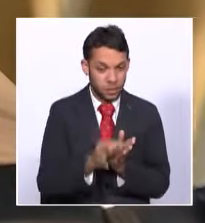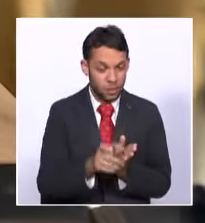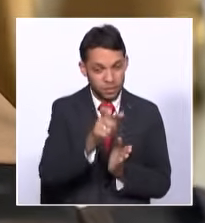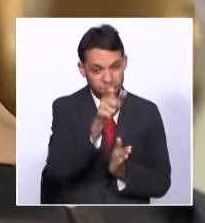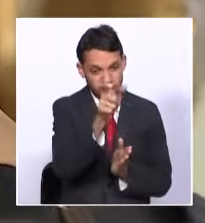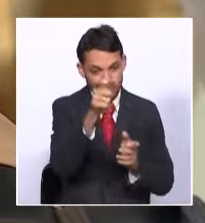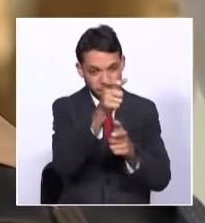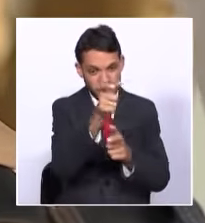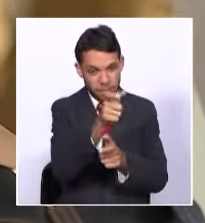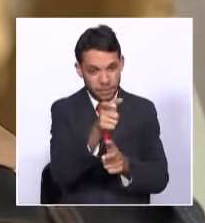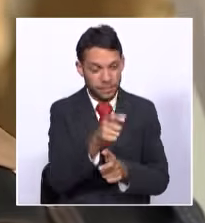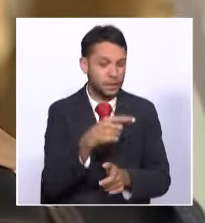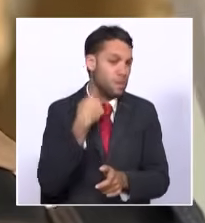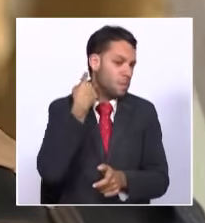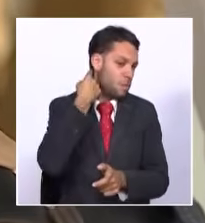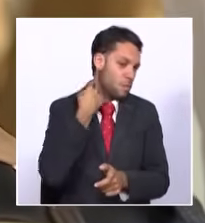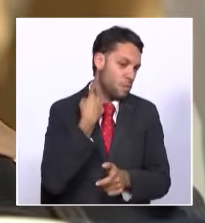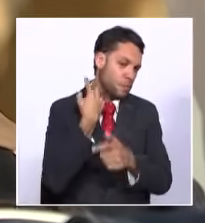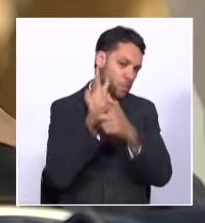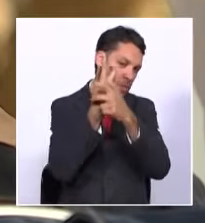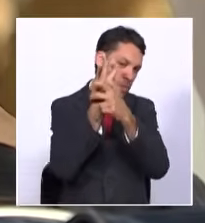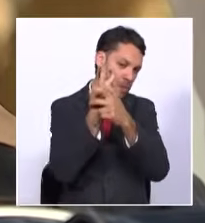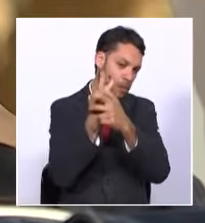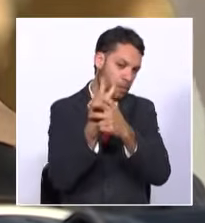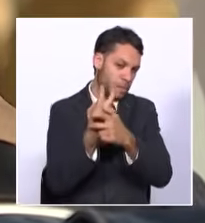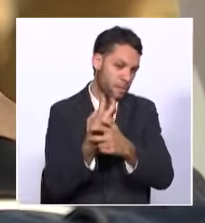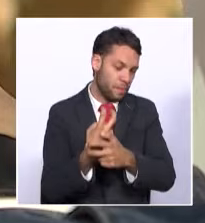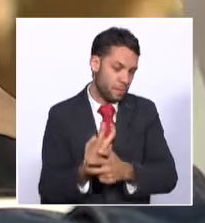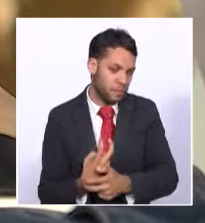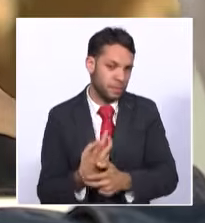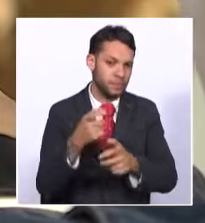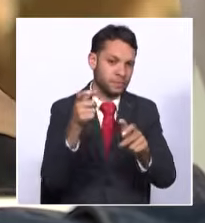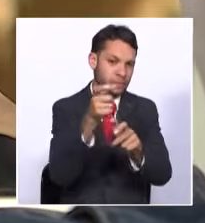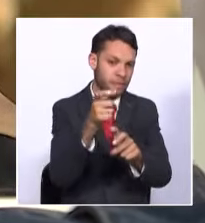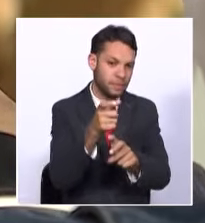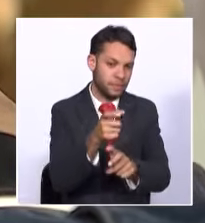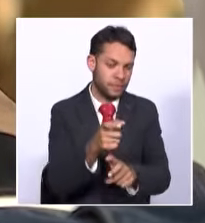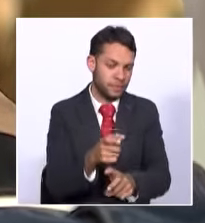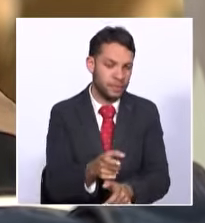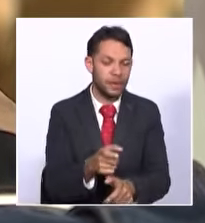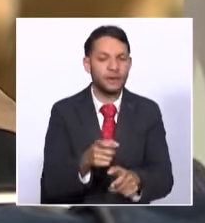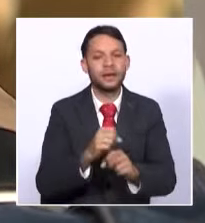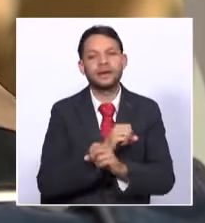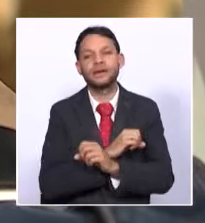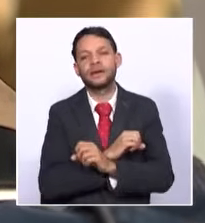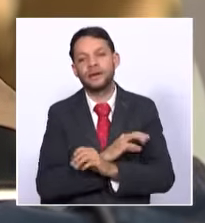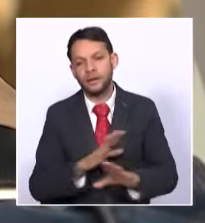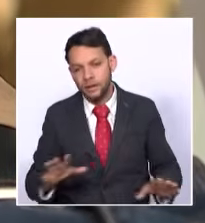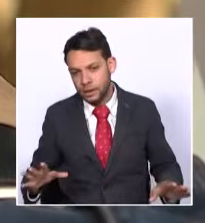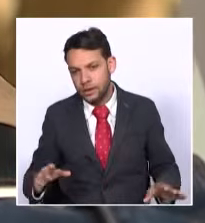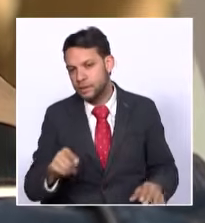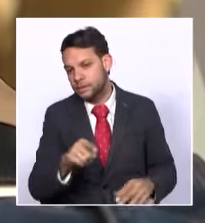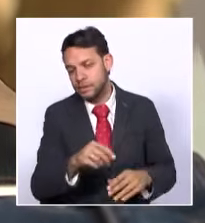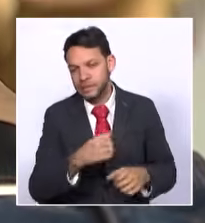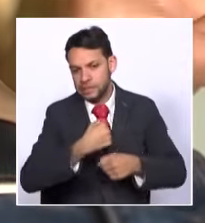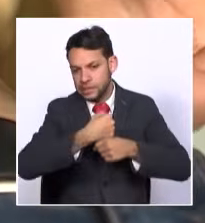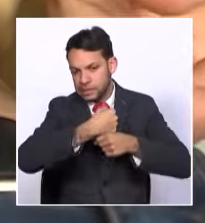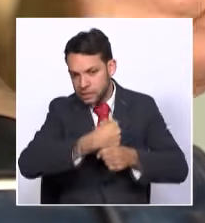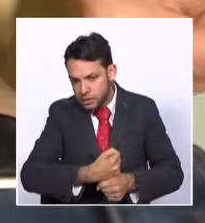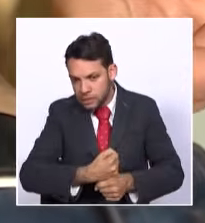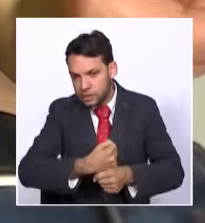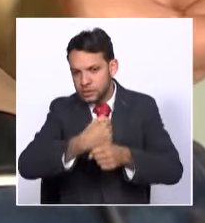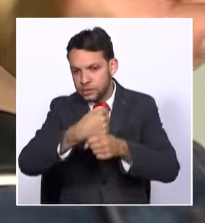esta desviación. Y al tener esta desviación, claro, el riesgo de machacamiento de